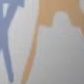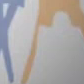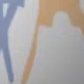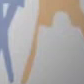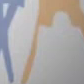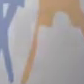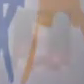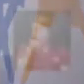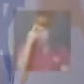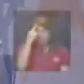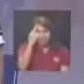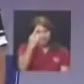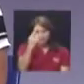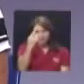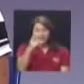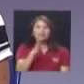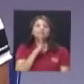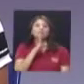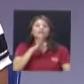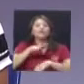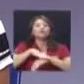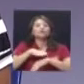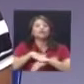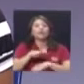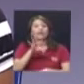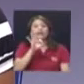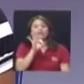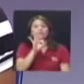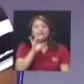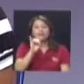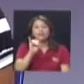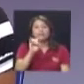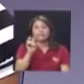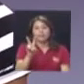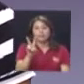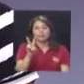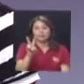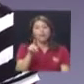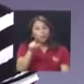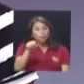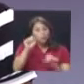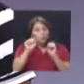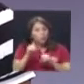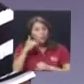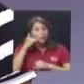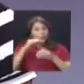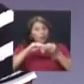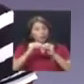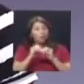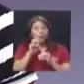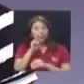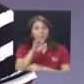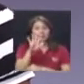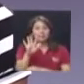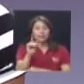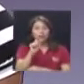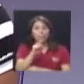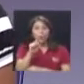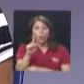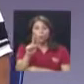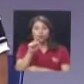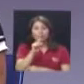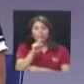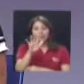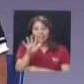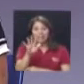estamos conversando sobre fertilización in vitro y usted puede llamarnos al 25 11 15 15